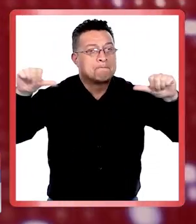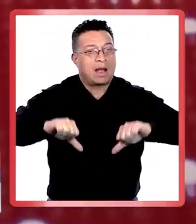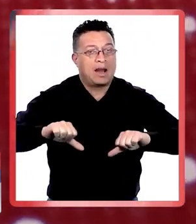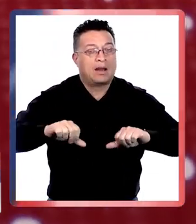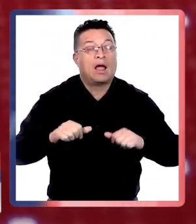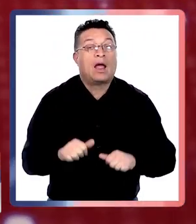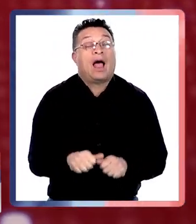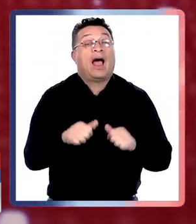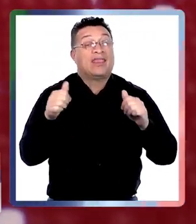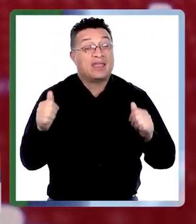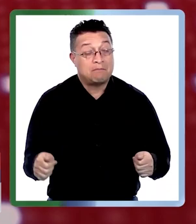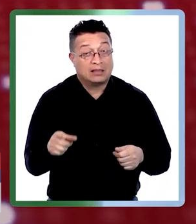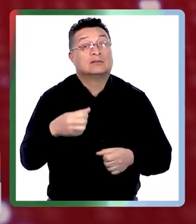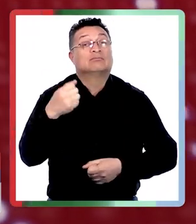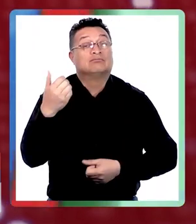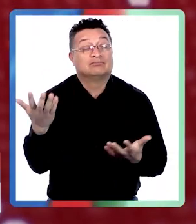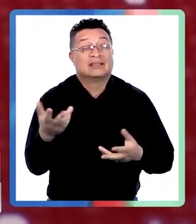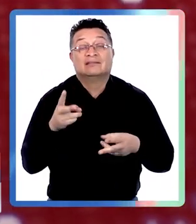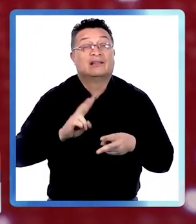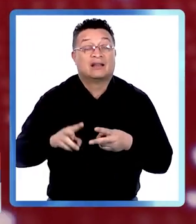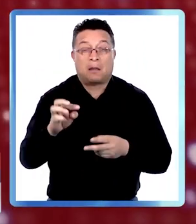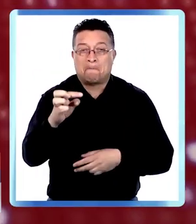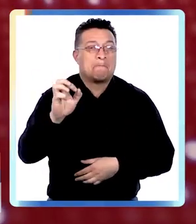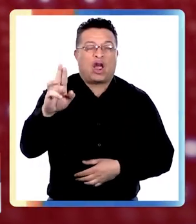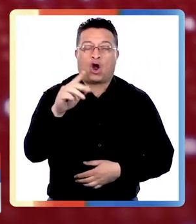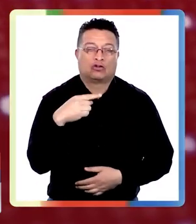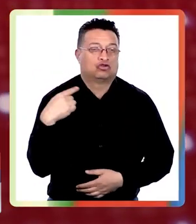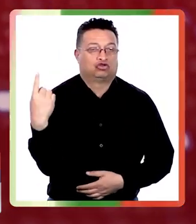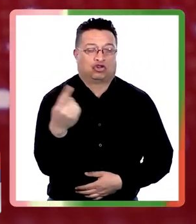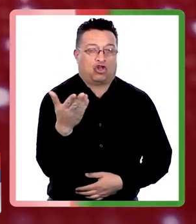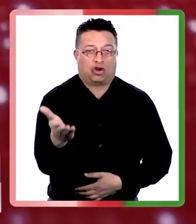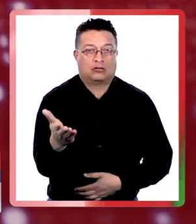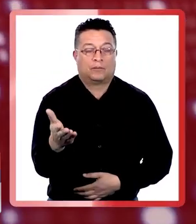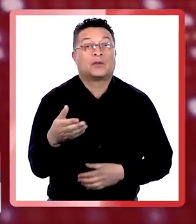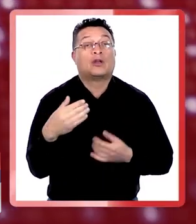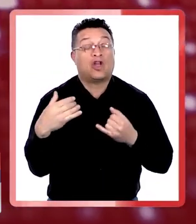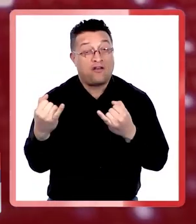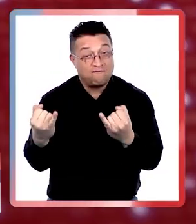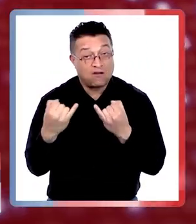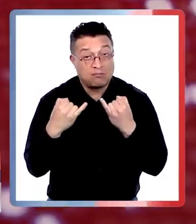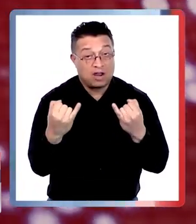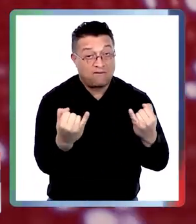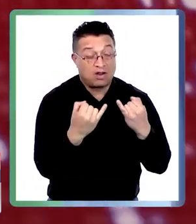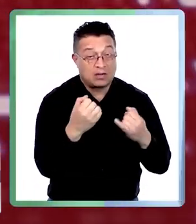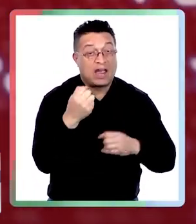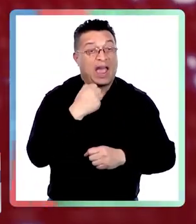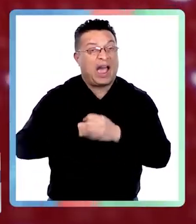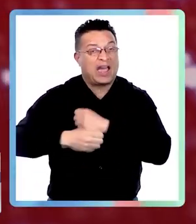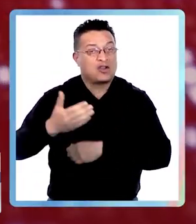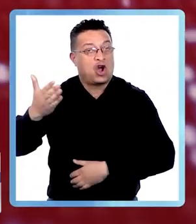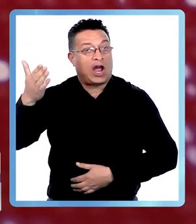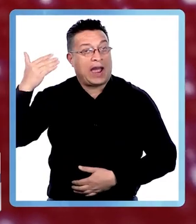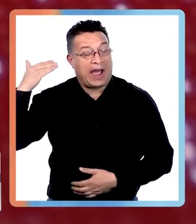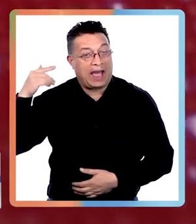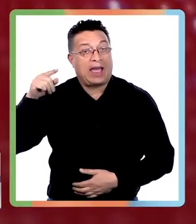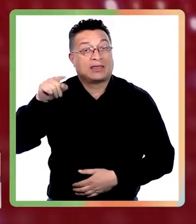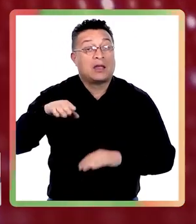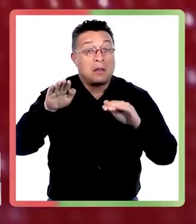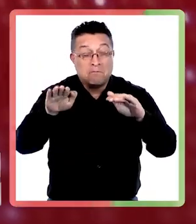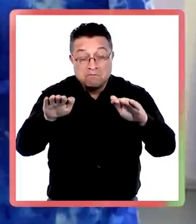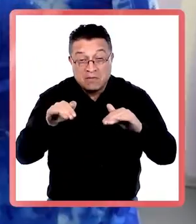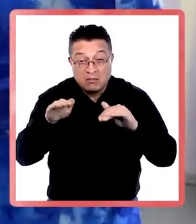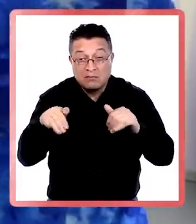haciendo mal, sino que terminan siendo el peor de todos. Informes de años